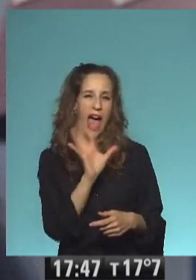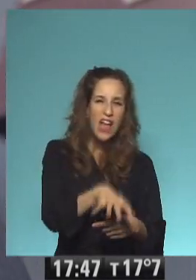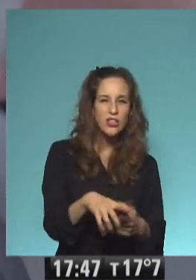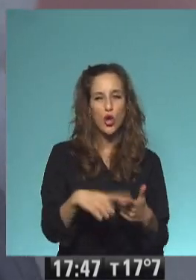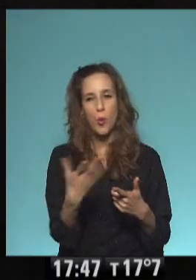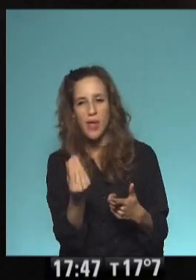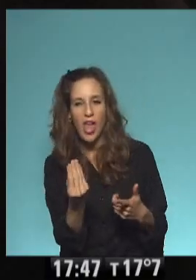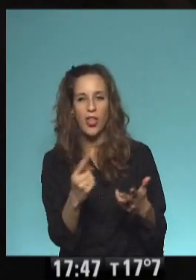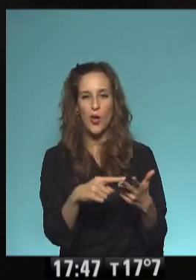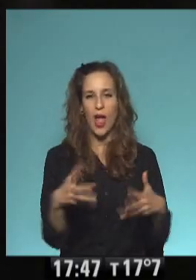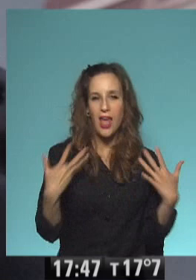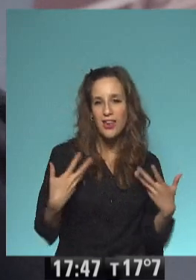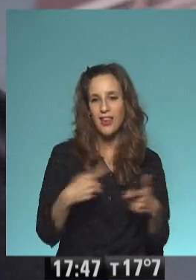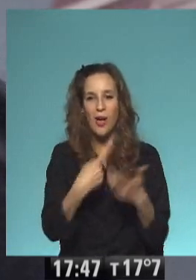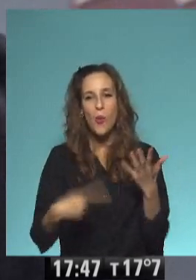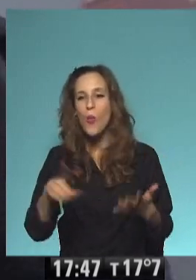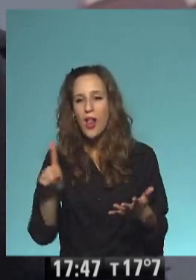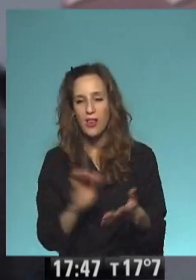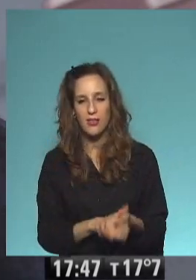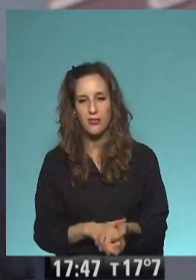Miedo. A ver, para mí es alegría.